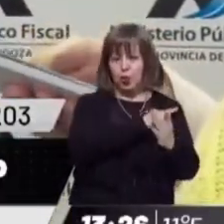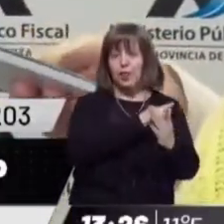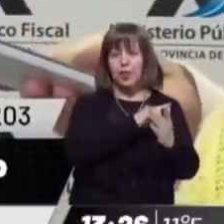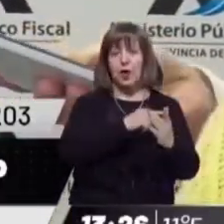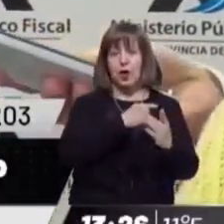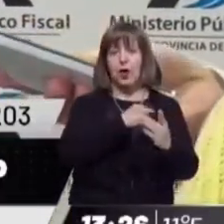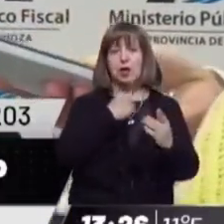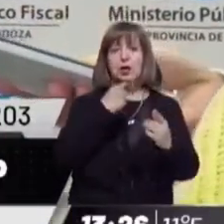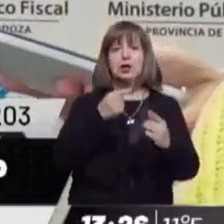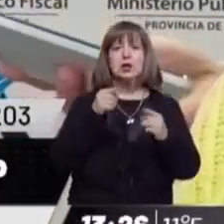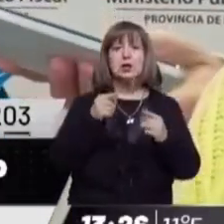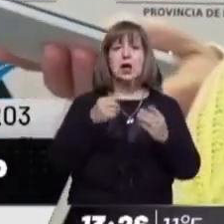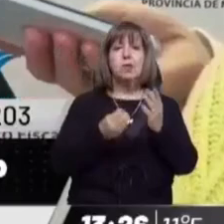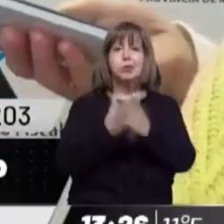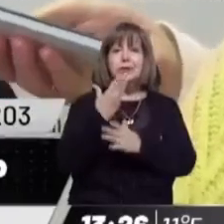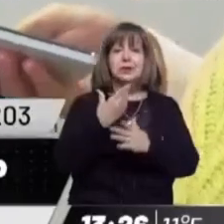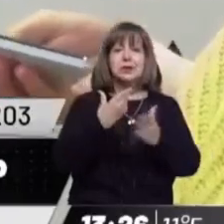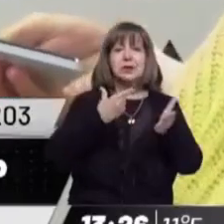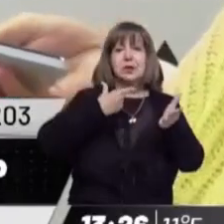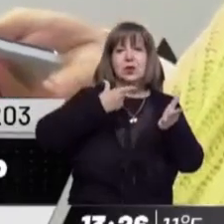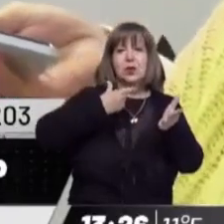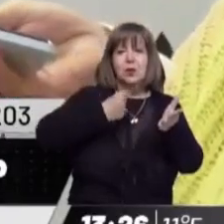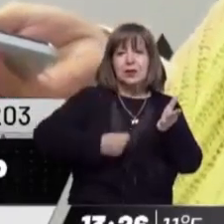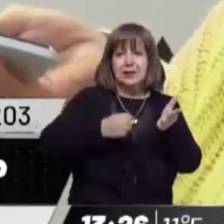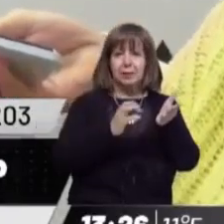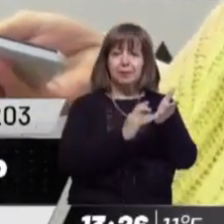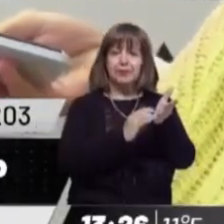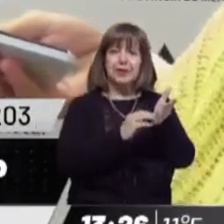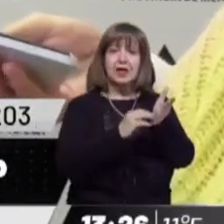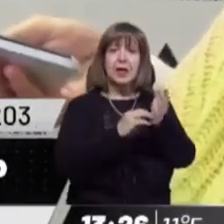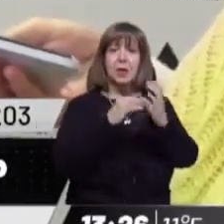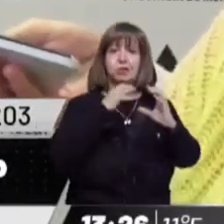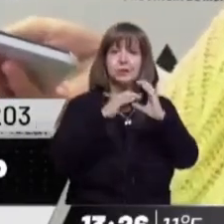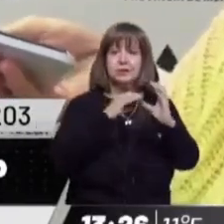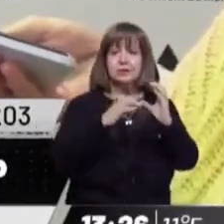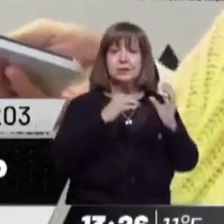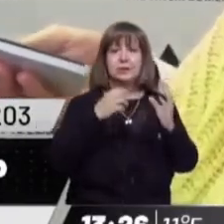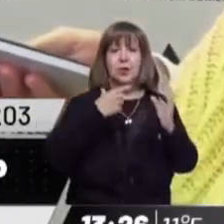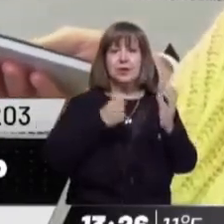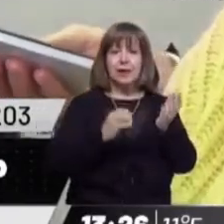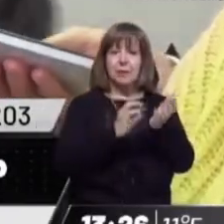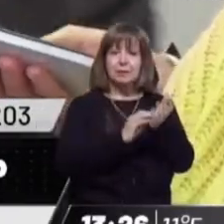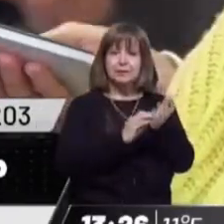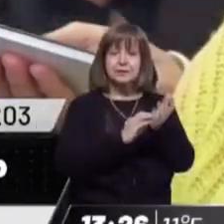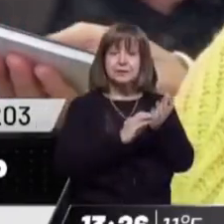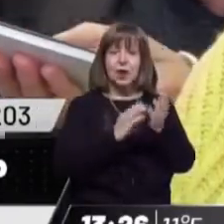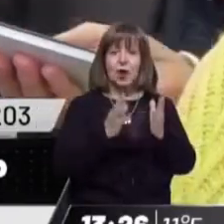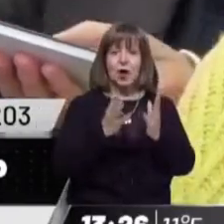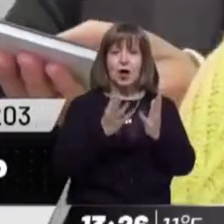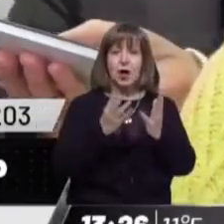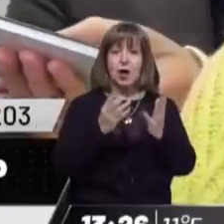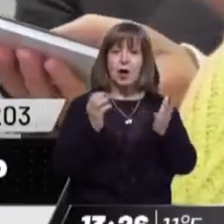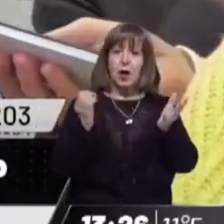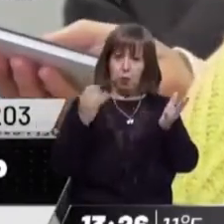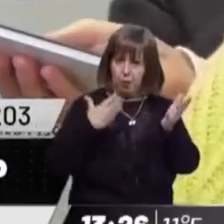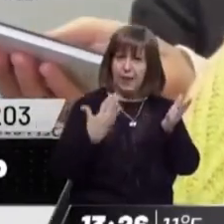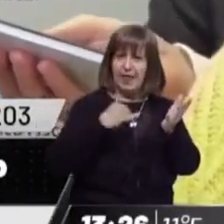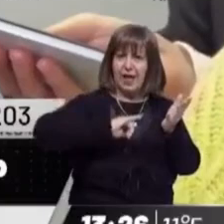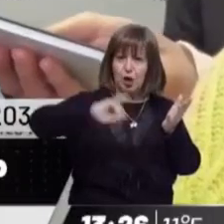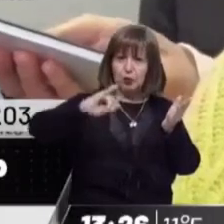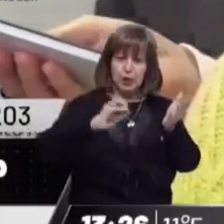Como lo indicó el Procurador General, lo que hemos creado es un chatbot para que cualquier persona, por medio de WhatsApp, en forma instantánea, pueda hacer una